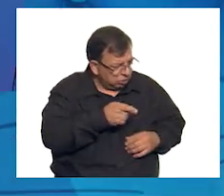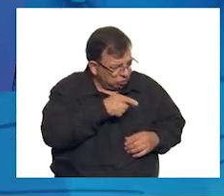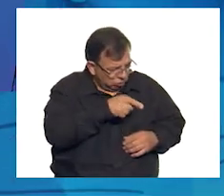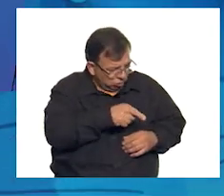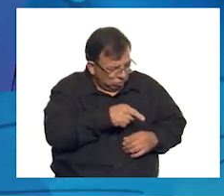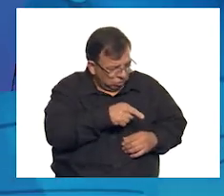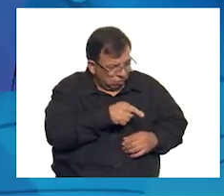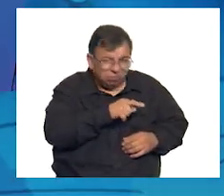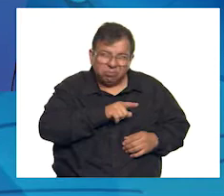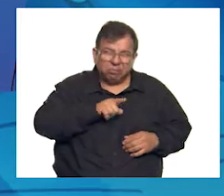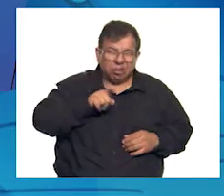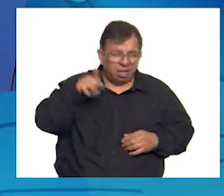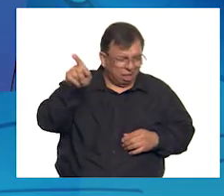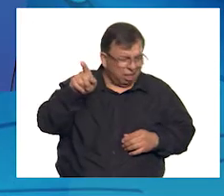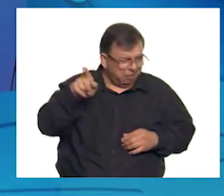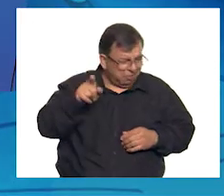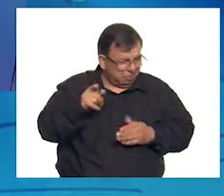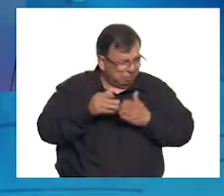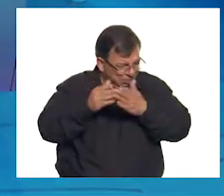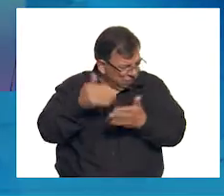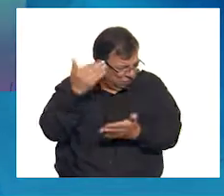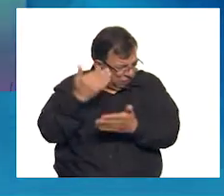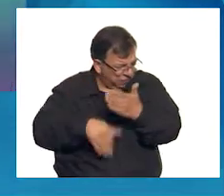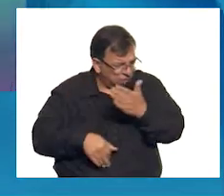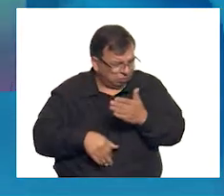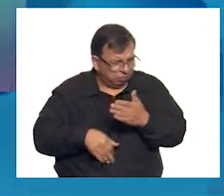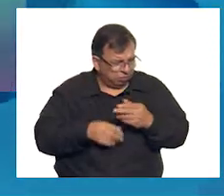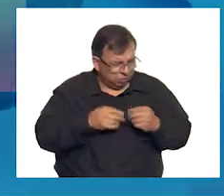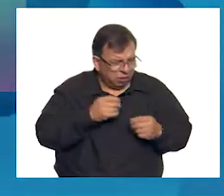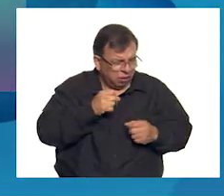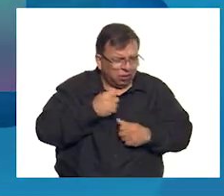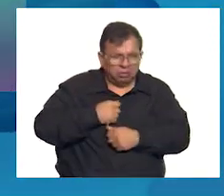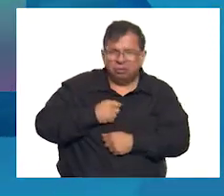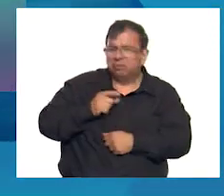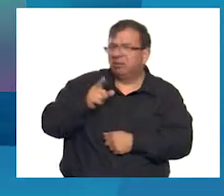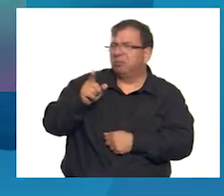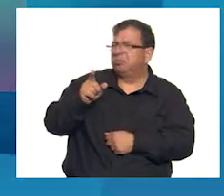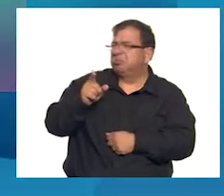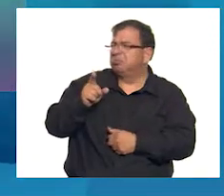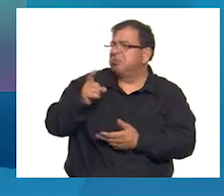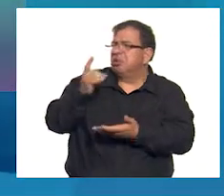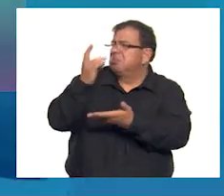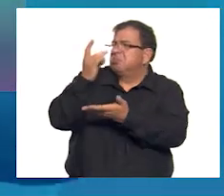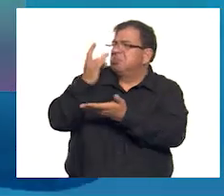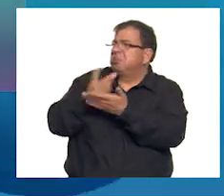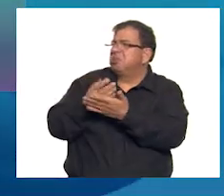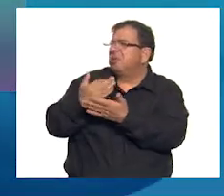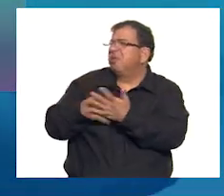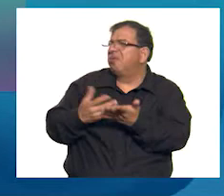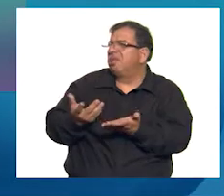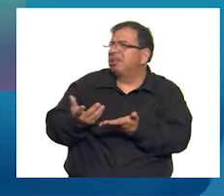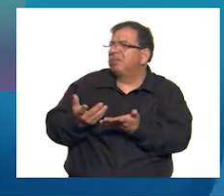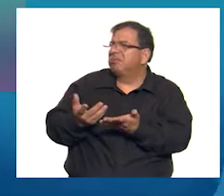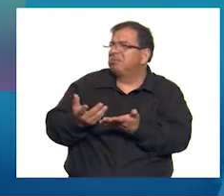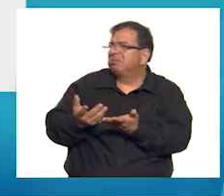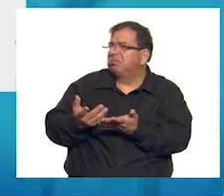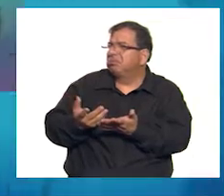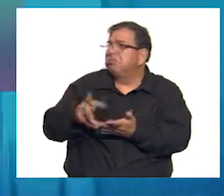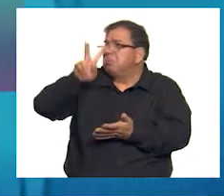que le faltaba algo a su barco, a lo que éste respondió que lo único que le faltaba era